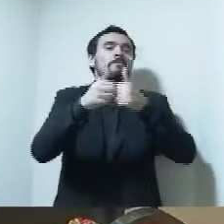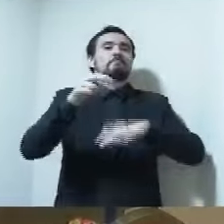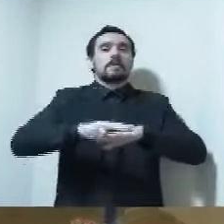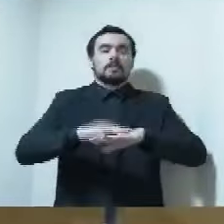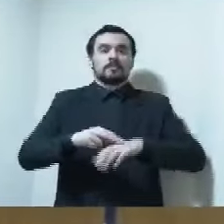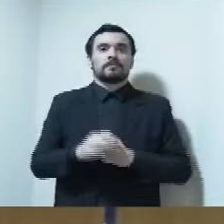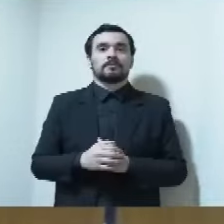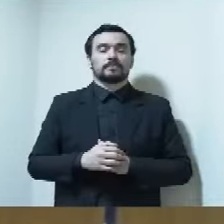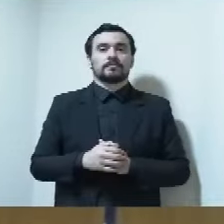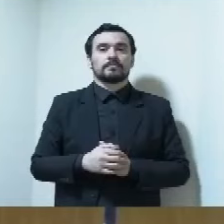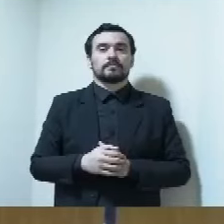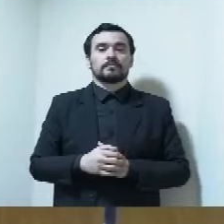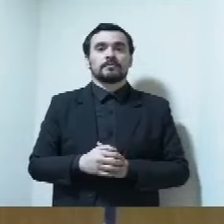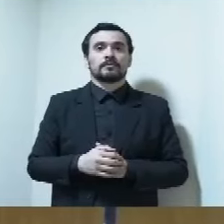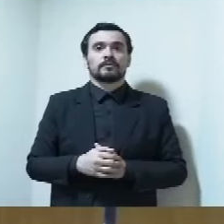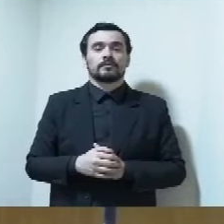Paraguay.